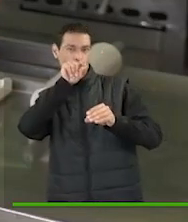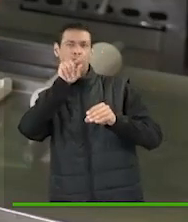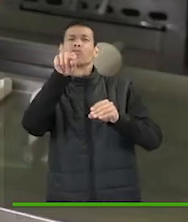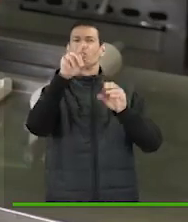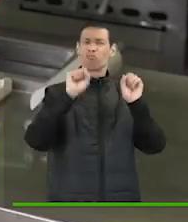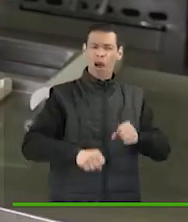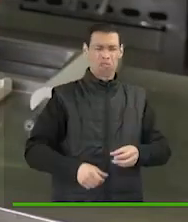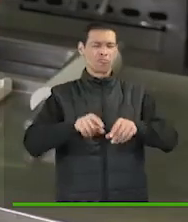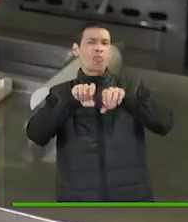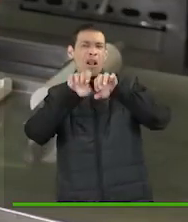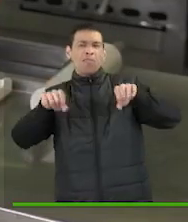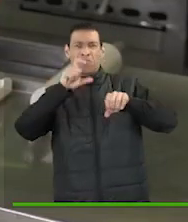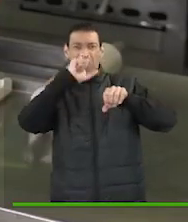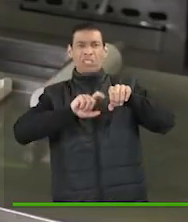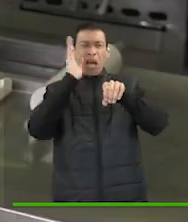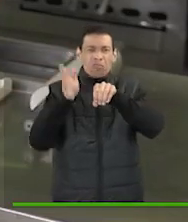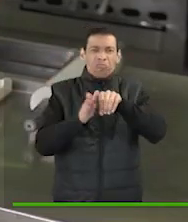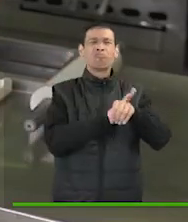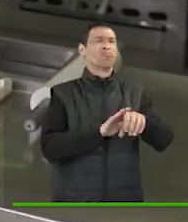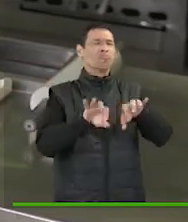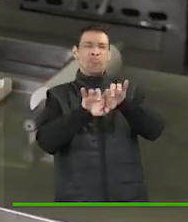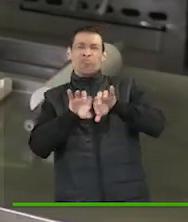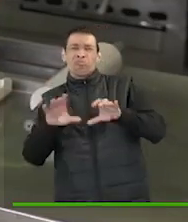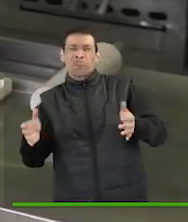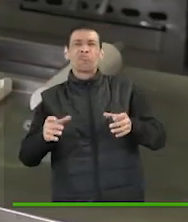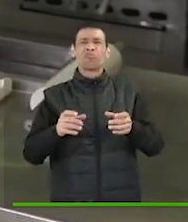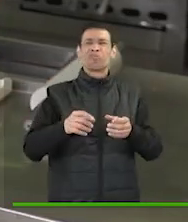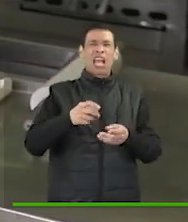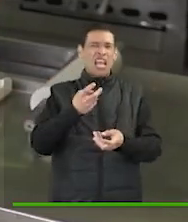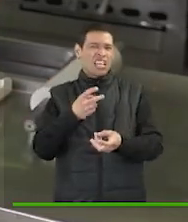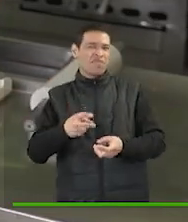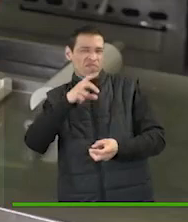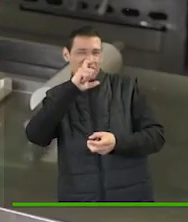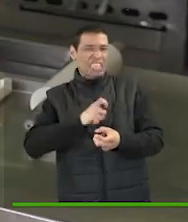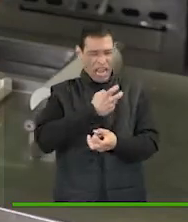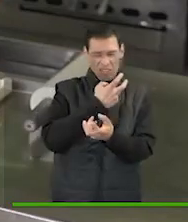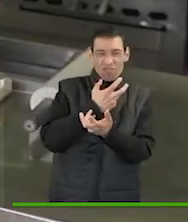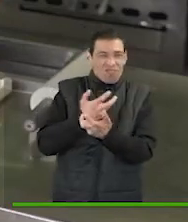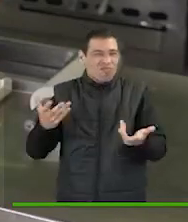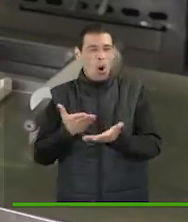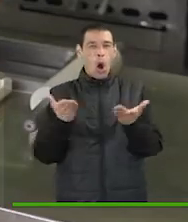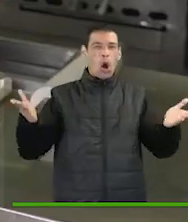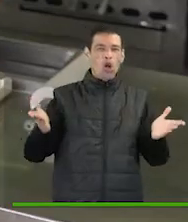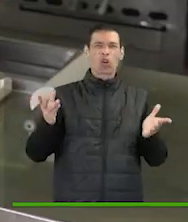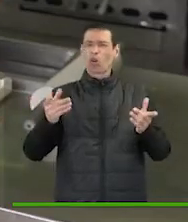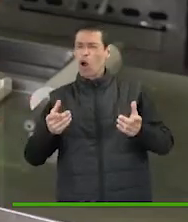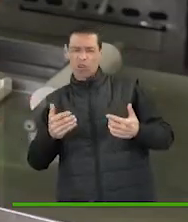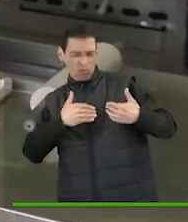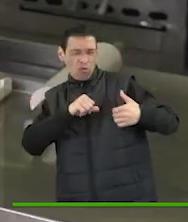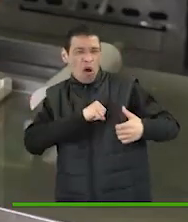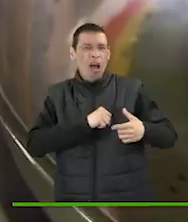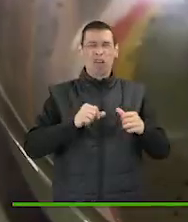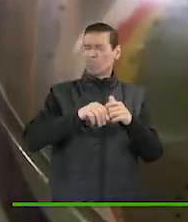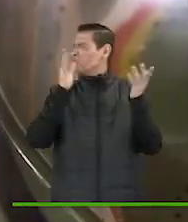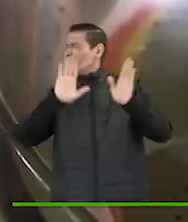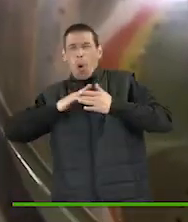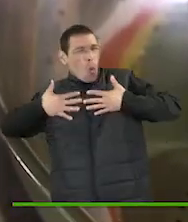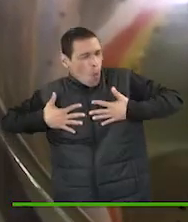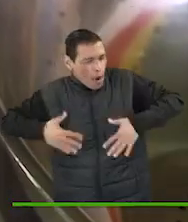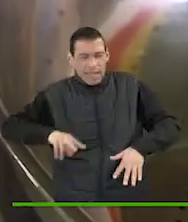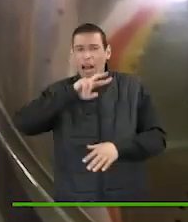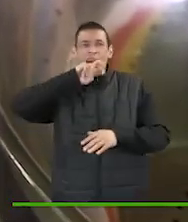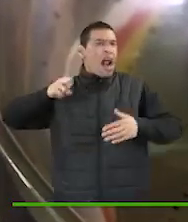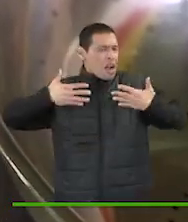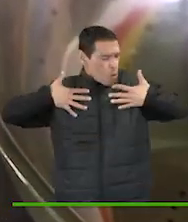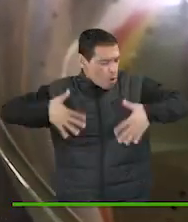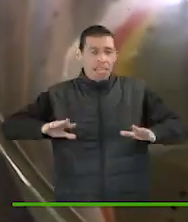con chicharrones con res con corazoncitos con mollejas con lo que se les ocurra con lo que tengan en la casa para